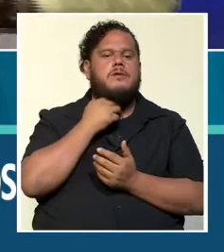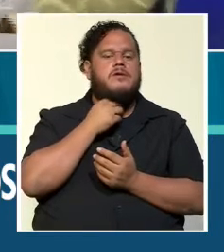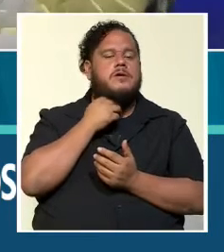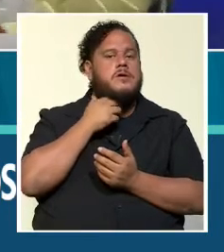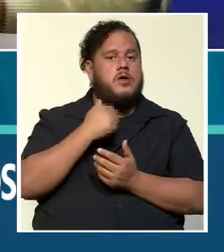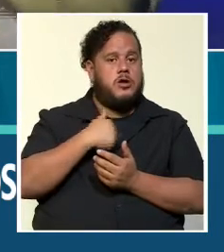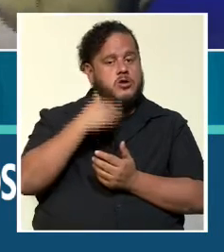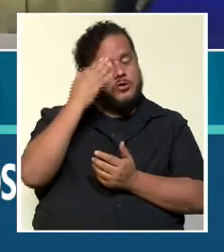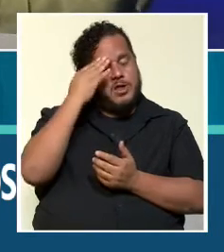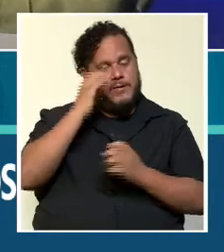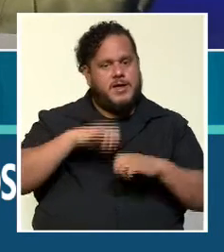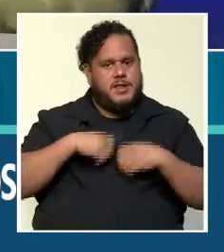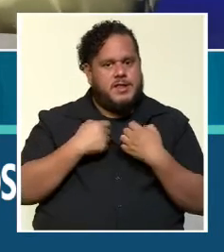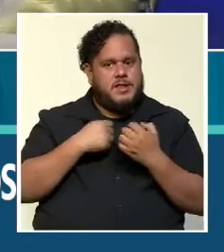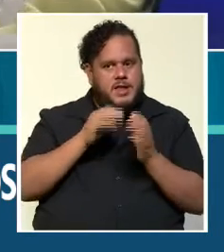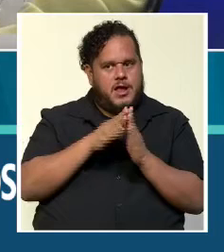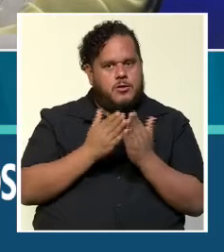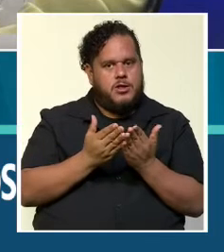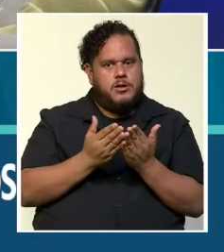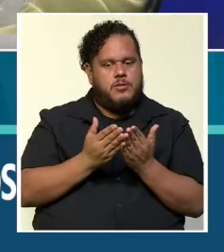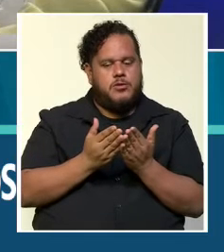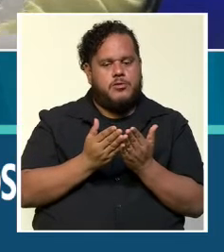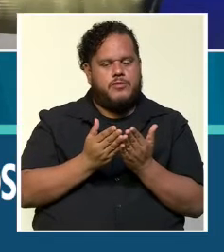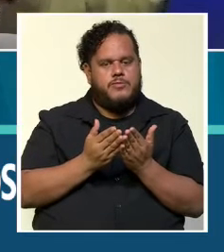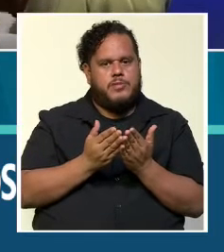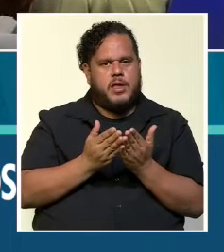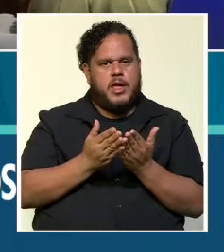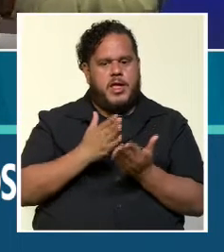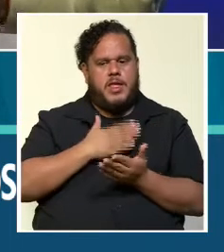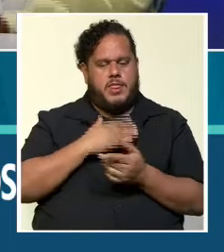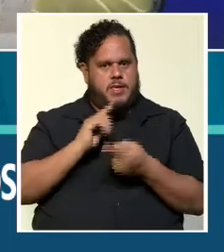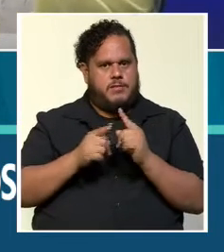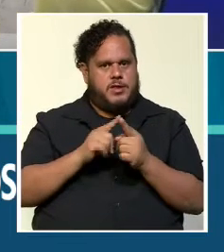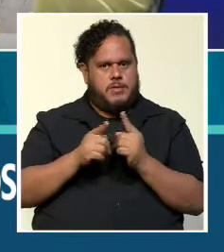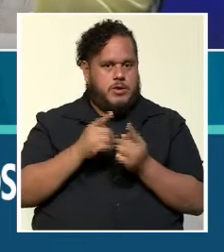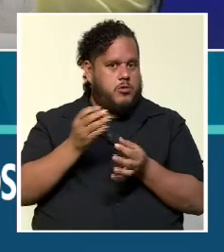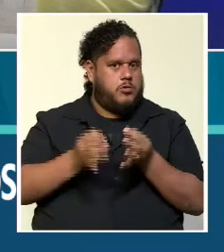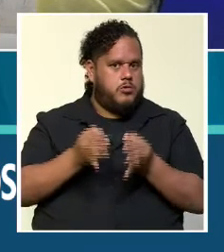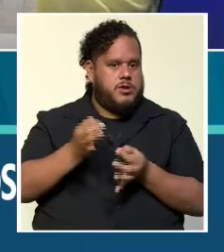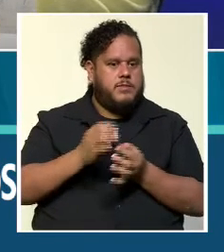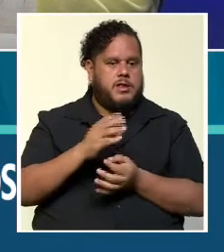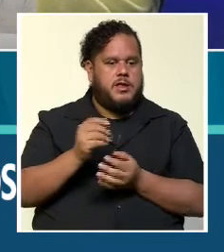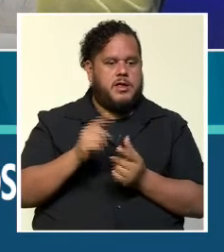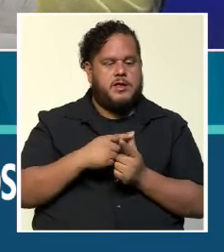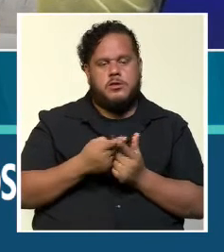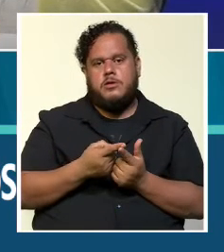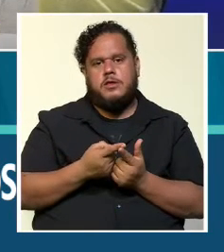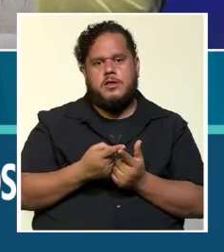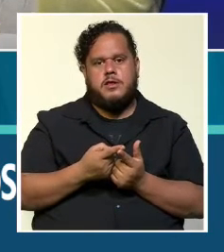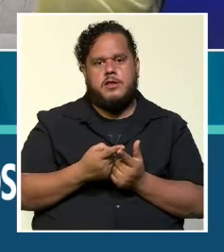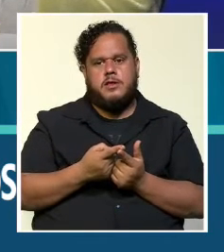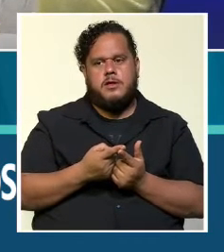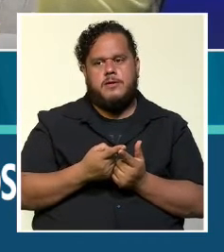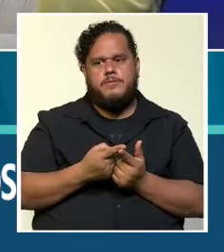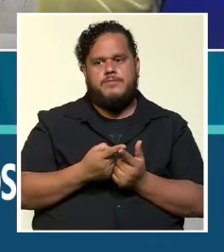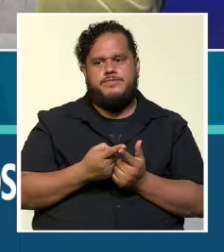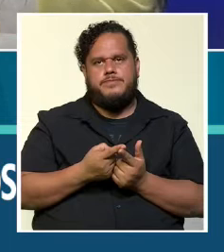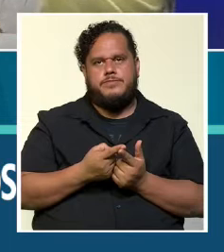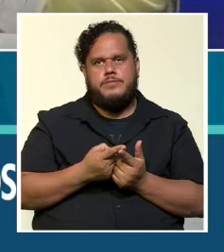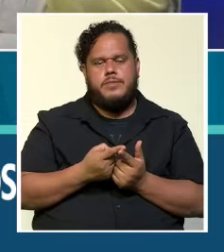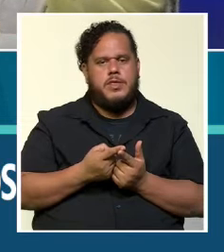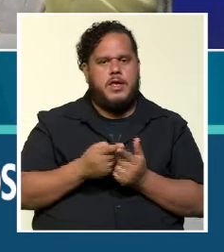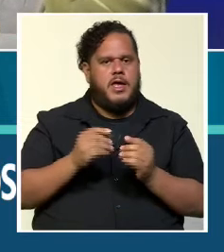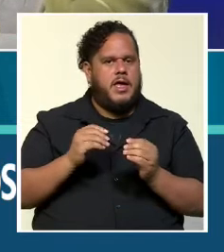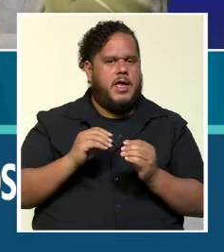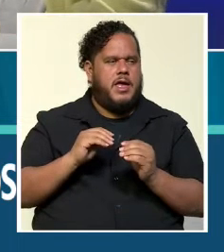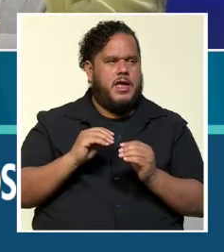que existían los libros, que estaban los libros de mis amigos, justamente. Y entonces, Clara decía